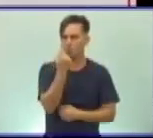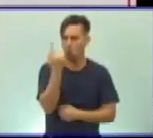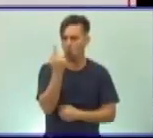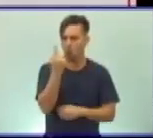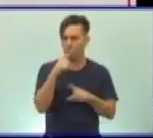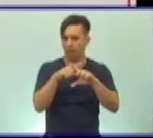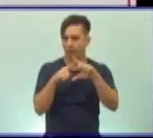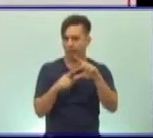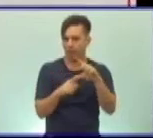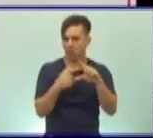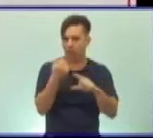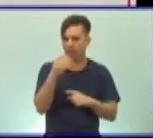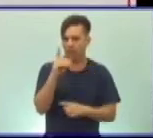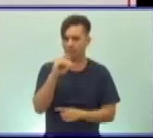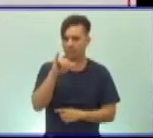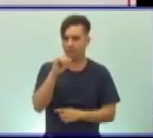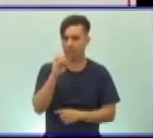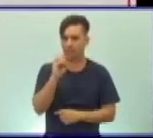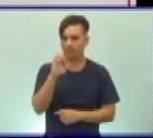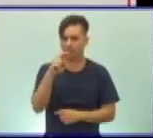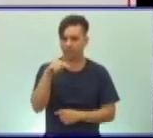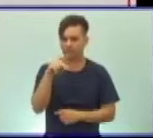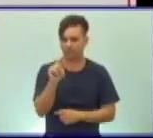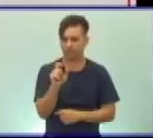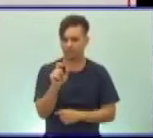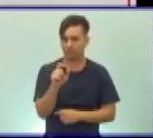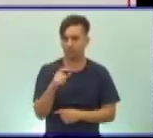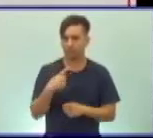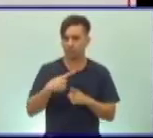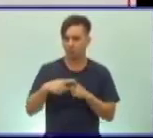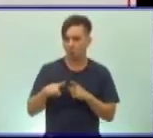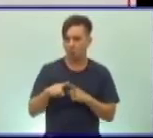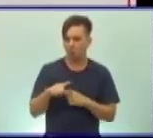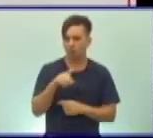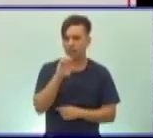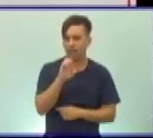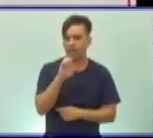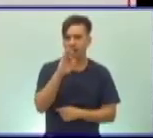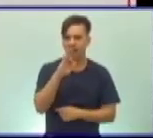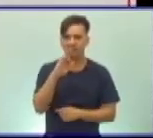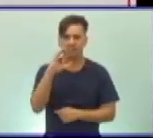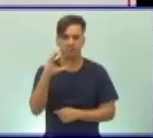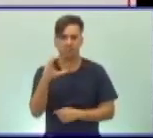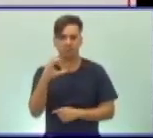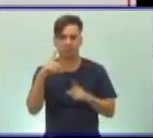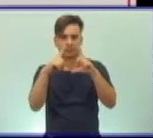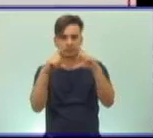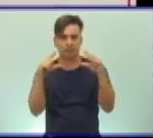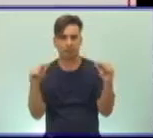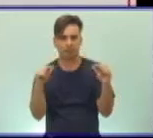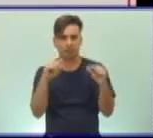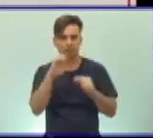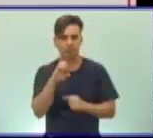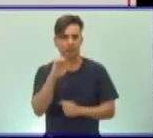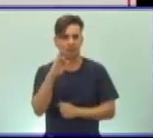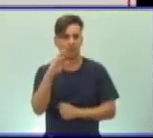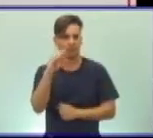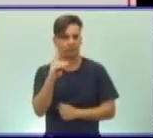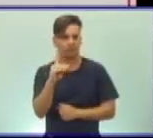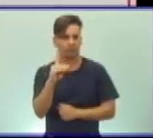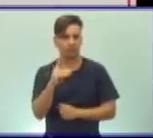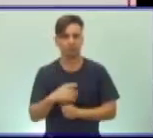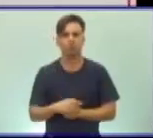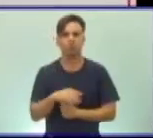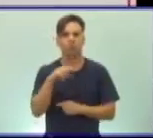adyacente al ángulo EFC en el triángulo EFD, que también su amplitud va a ser de 90